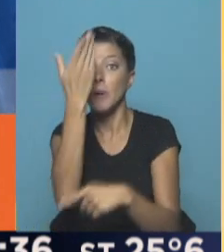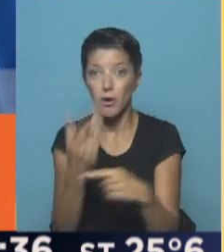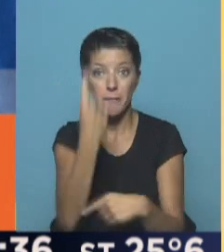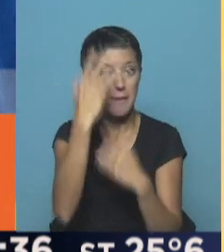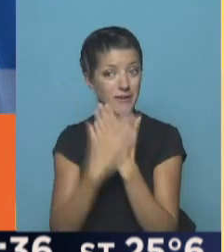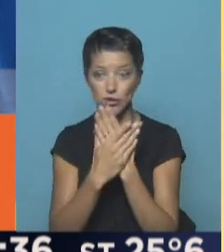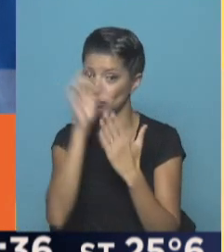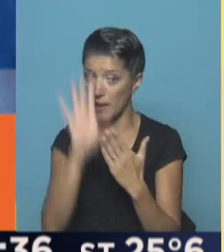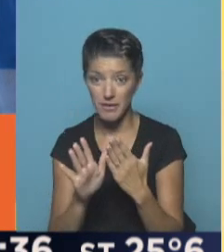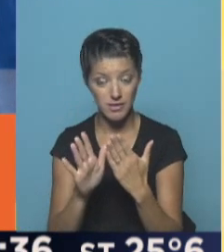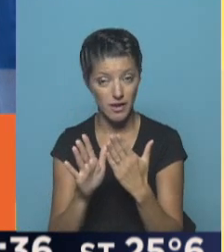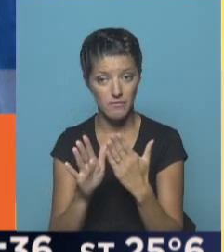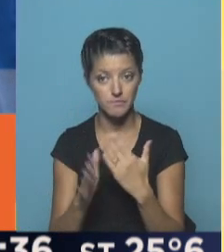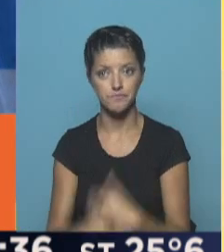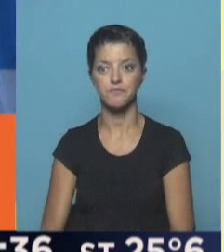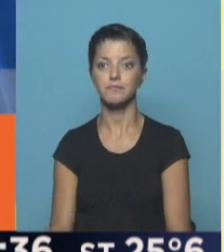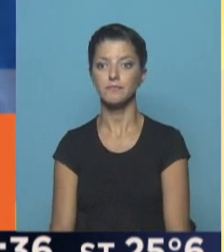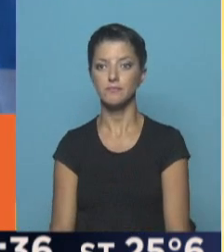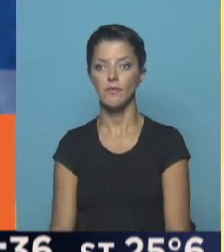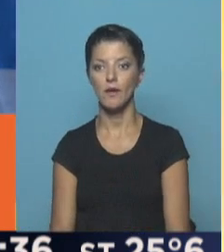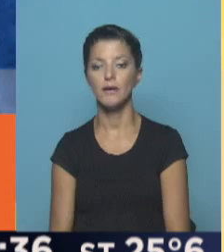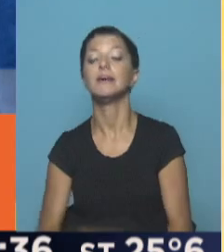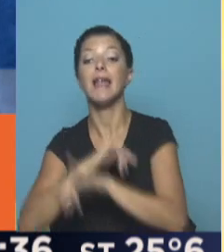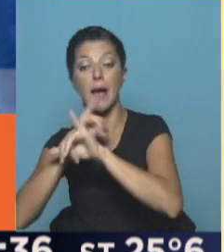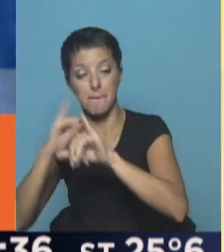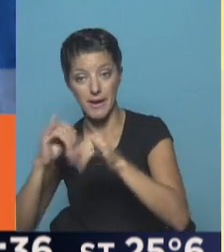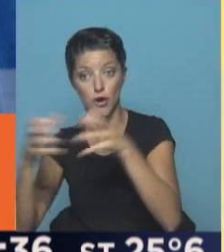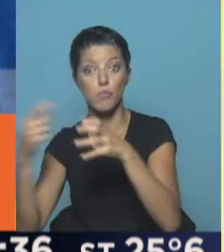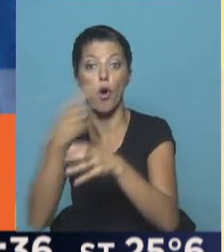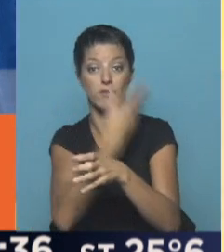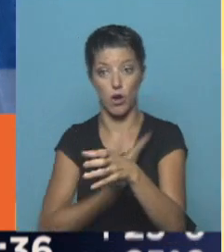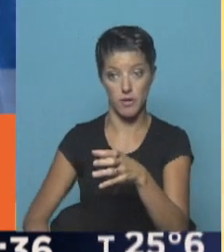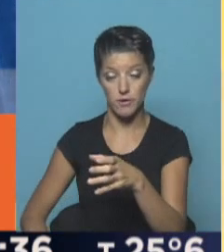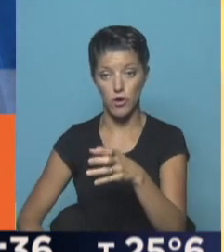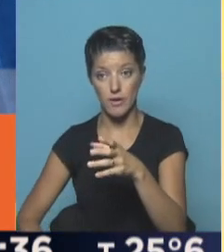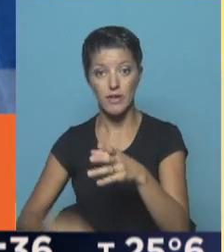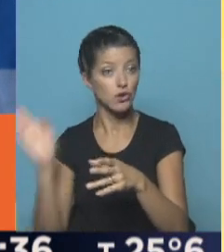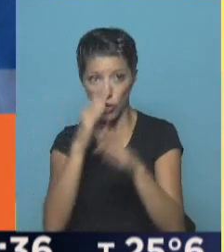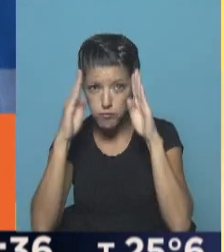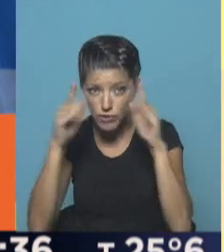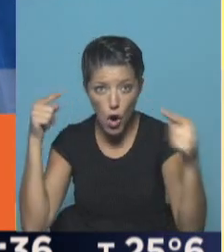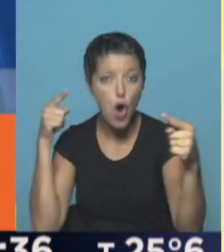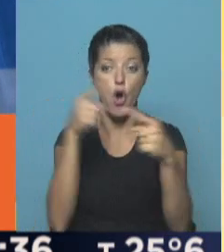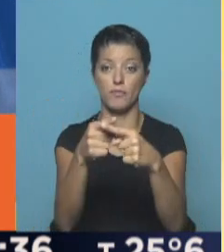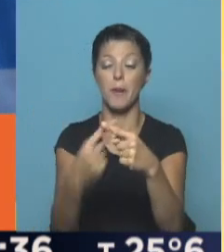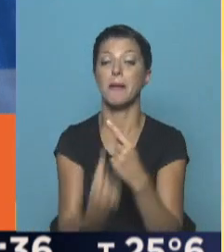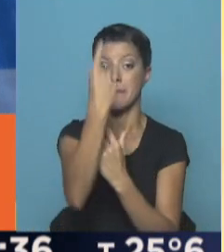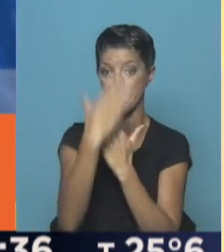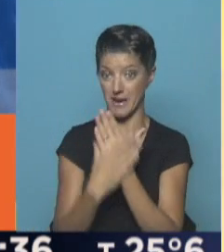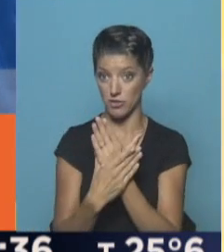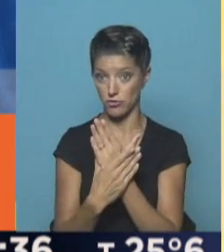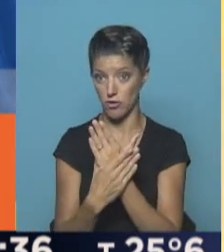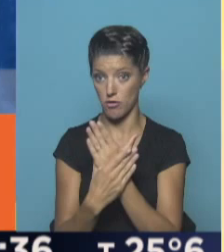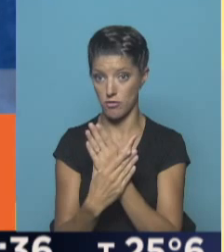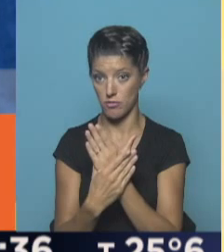la campaña de la oposición hoy se dirija a su delfín, su aliado, su compinche y su cómplice, como